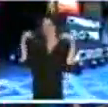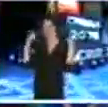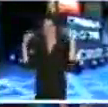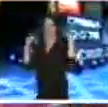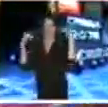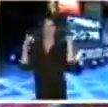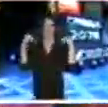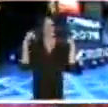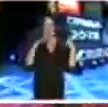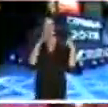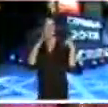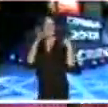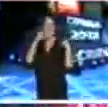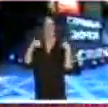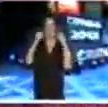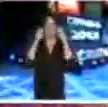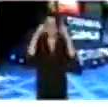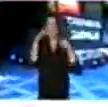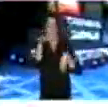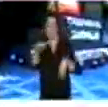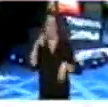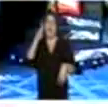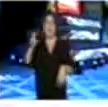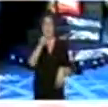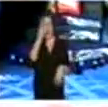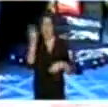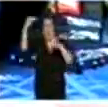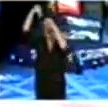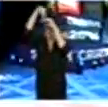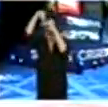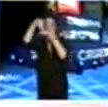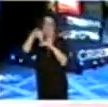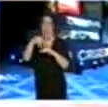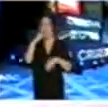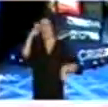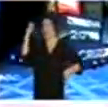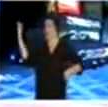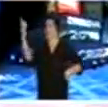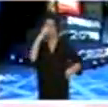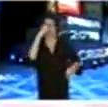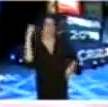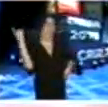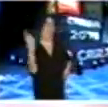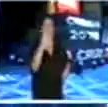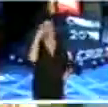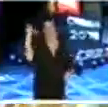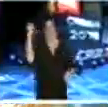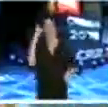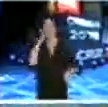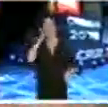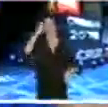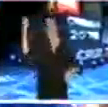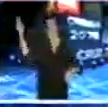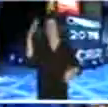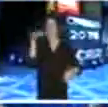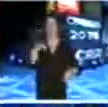alto de Miraflor. ¡Qué resaco! ¡Qué resaco! ¡Qué resaco en